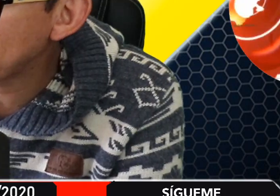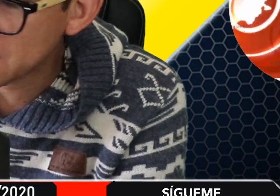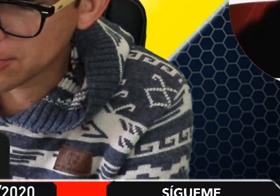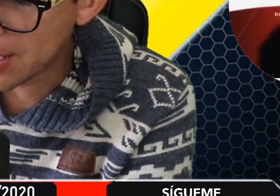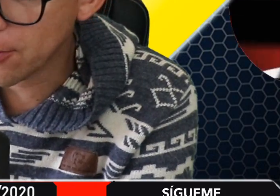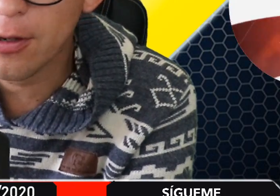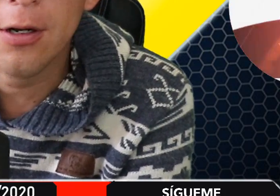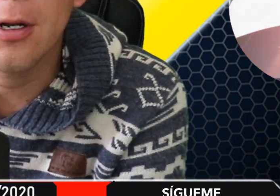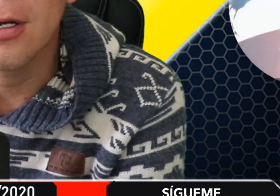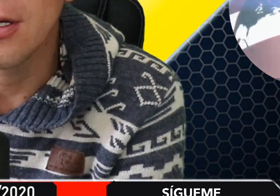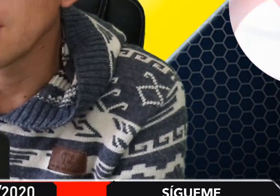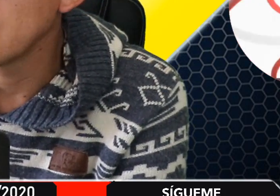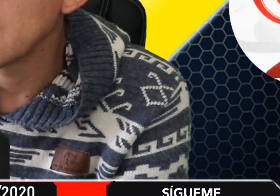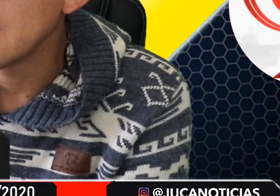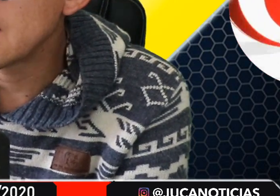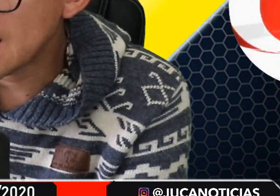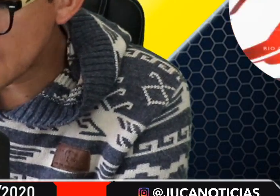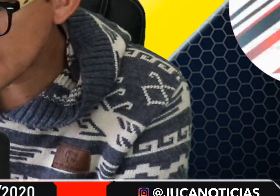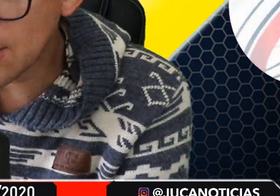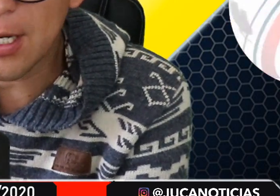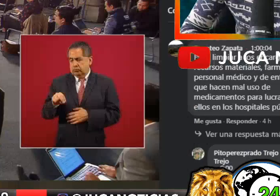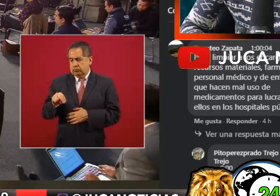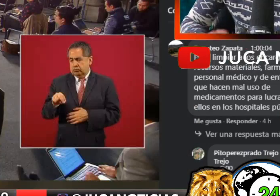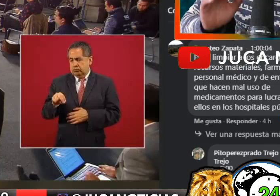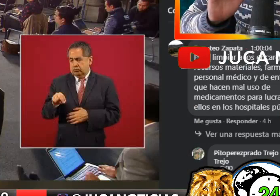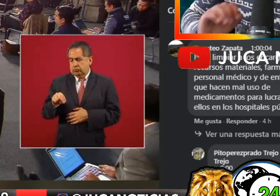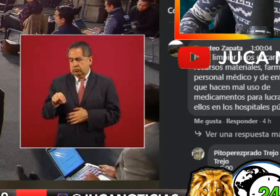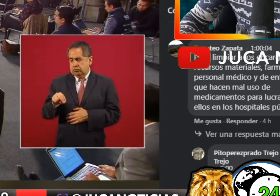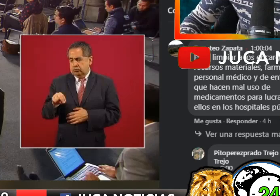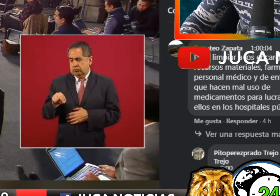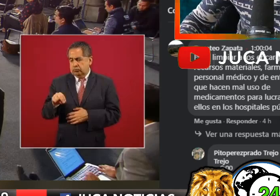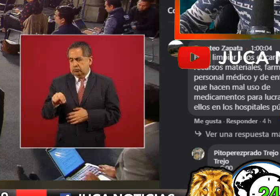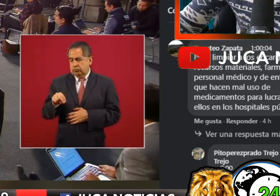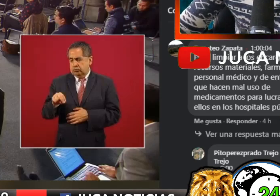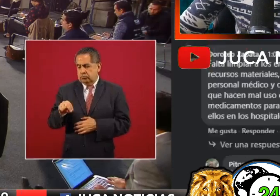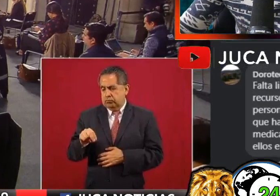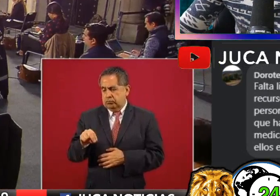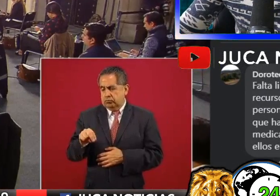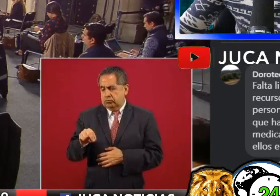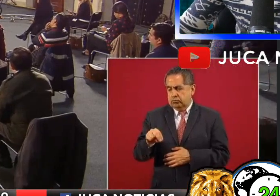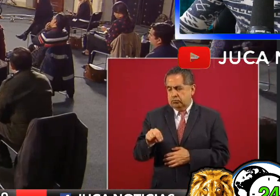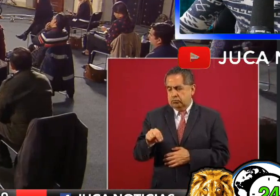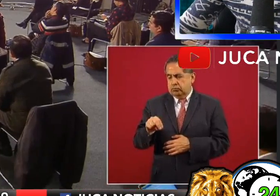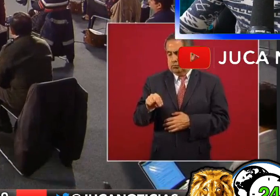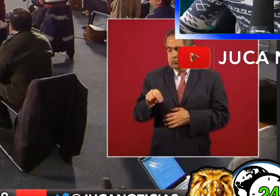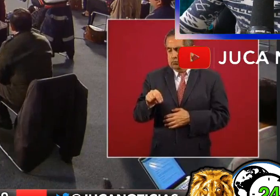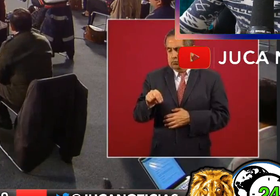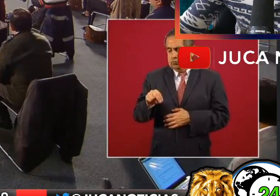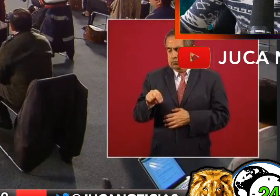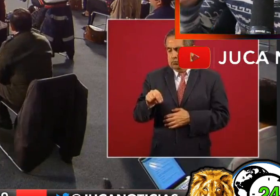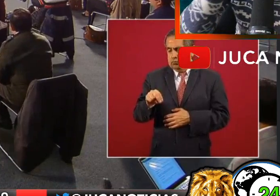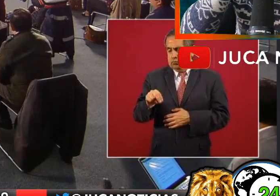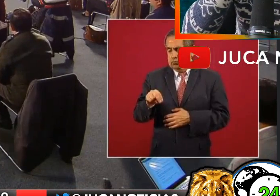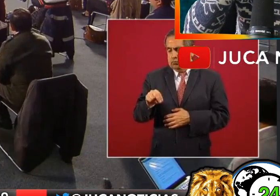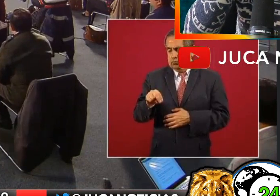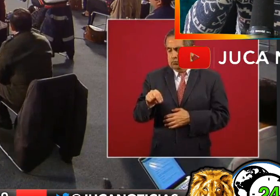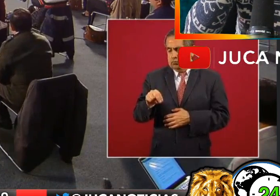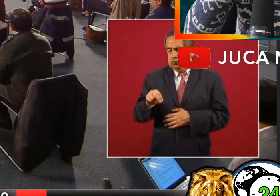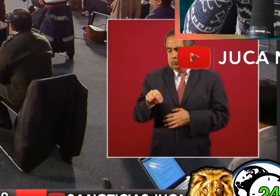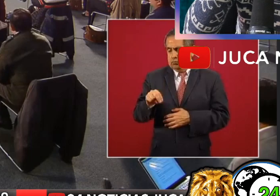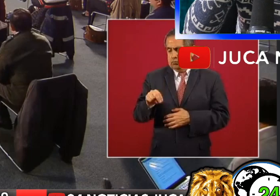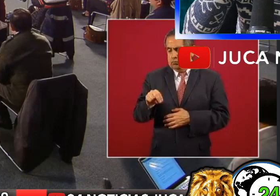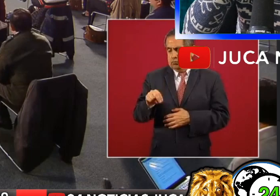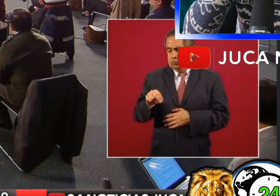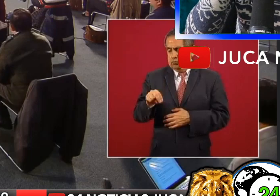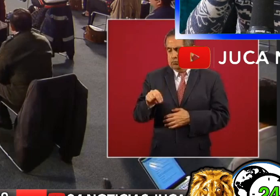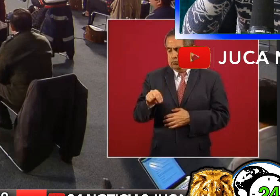Manuel López Obrador. Se le dice, oye, presidente, ¿qué opina de lo que dijo Calderón? Que lo quiere quitar a